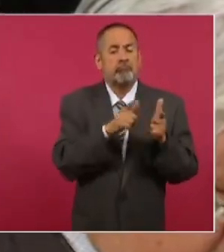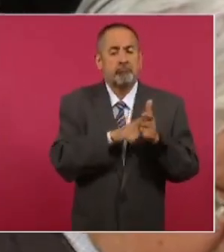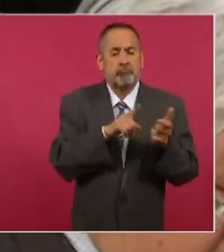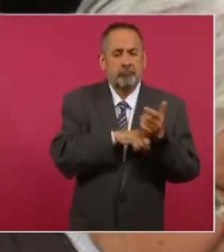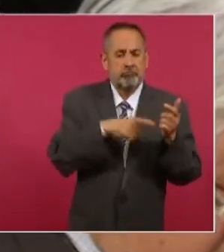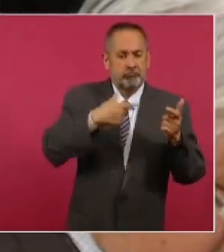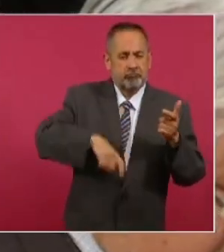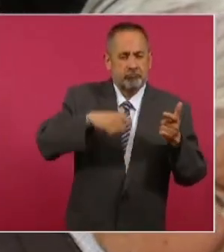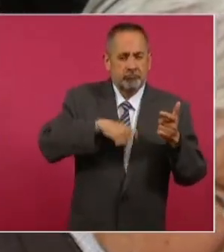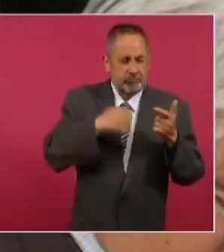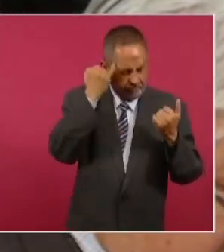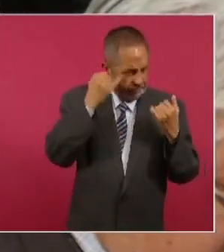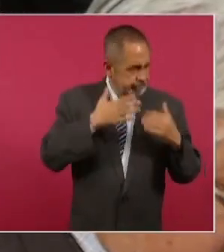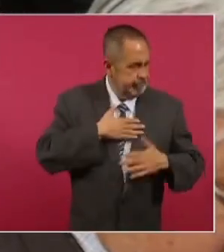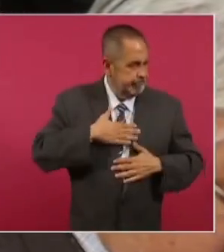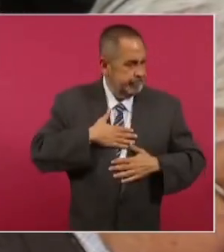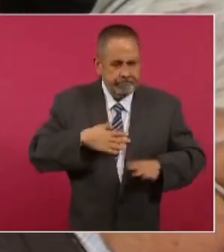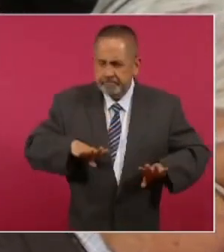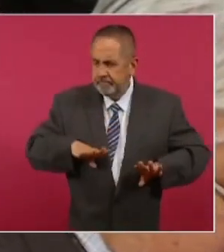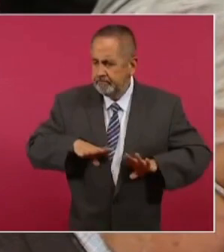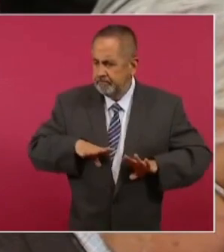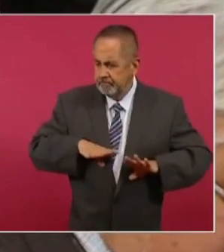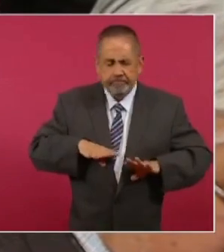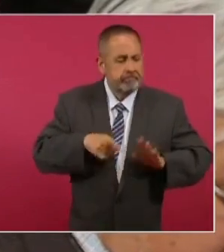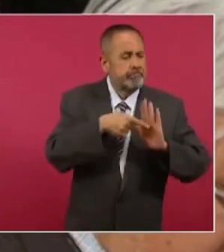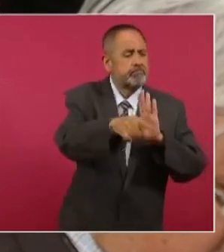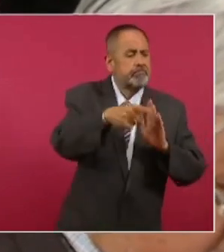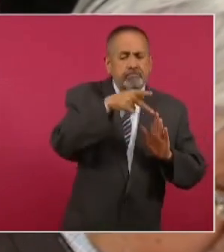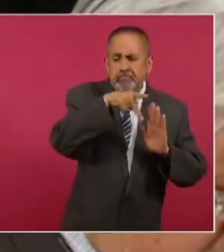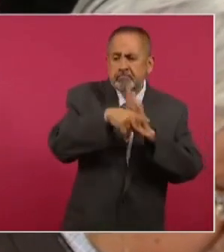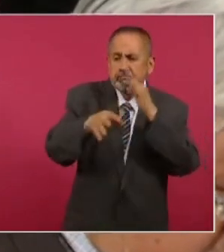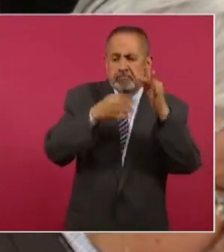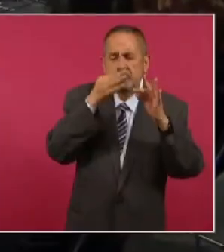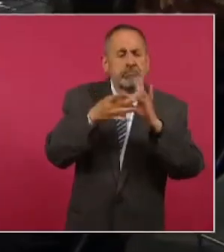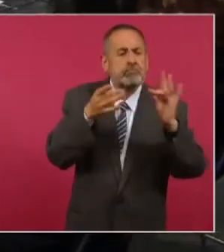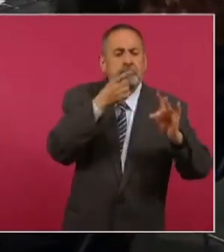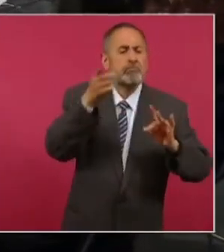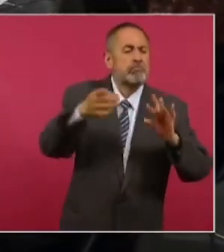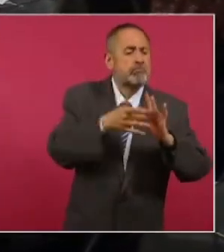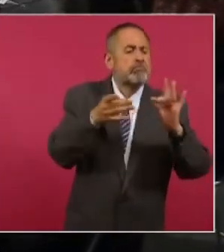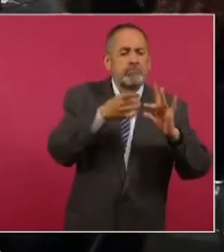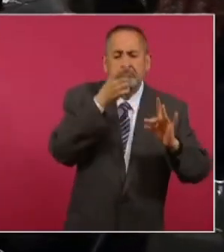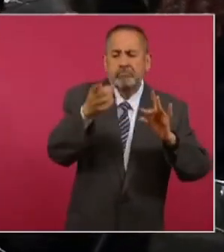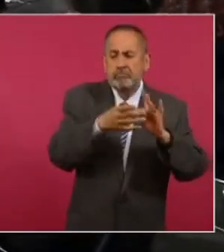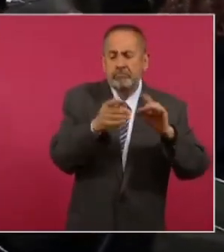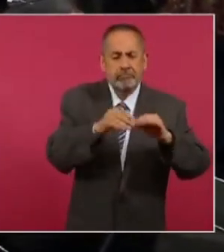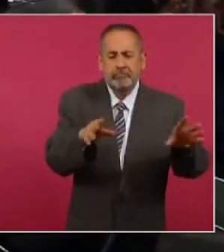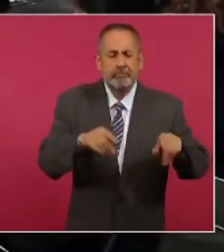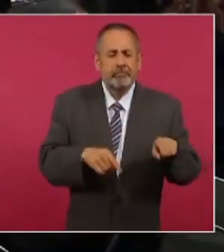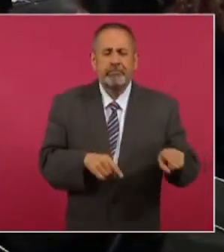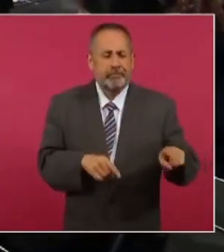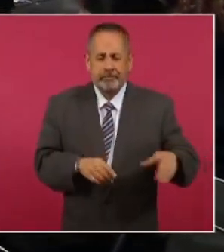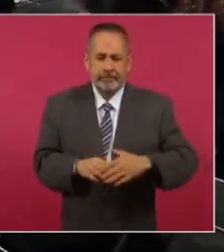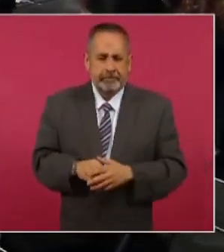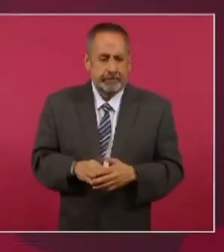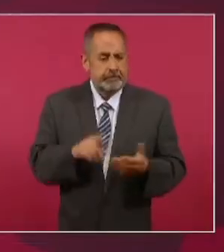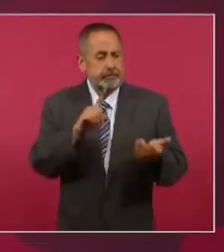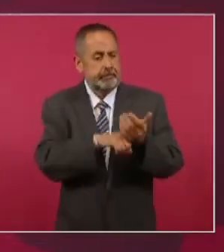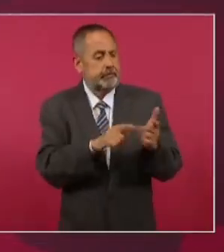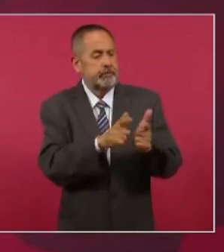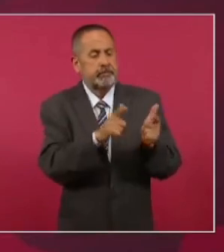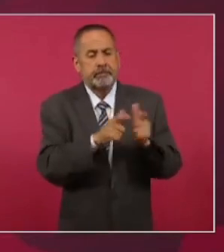de intereses creados en ese país están bajo el dominio